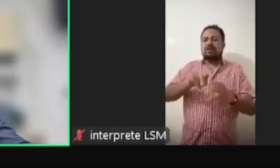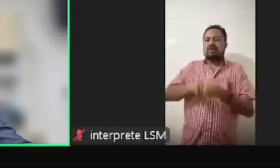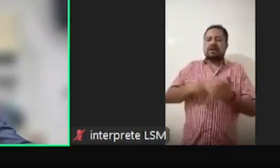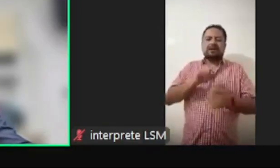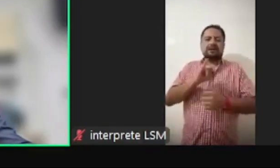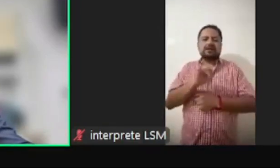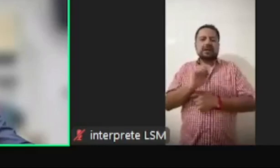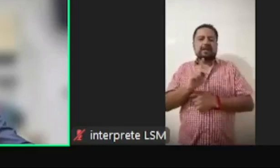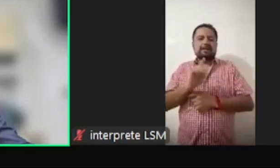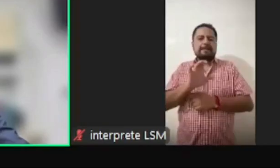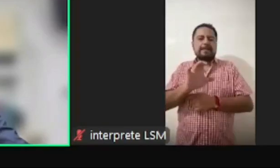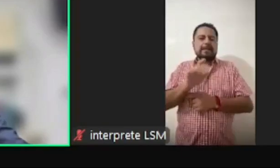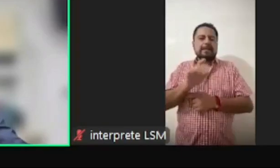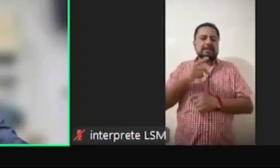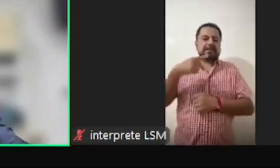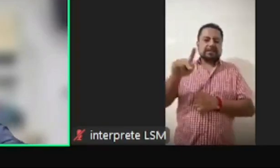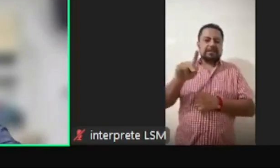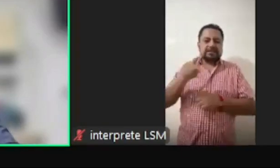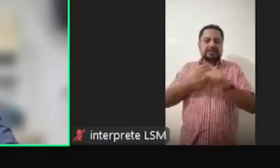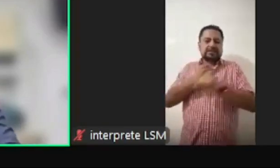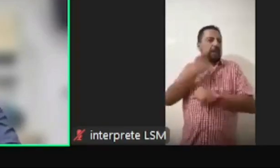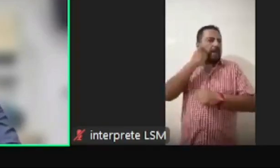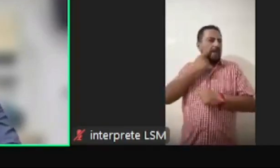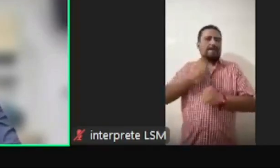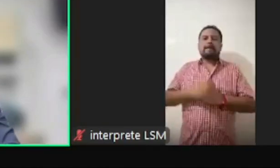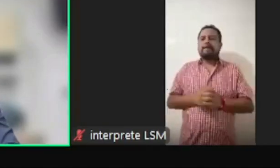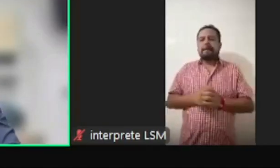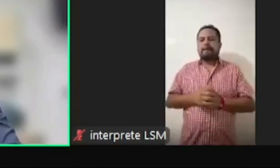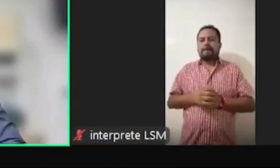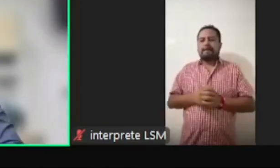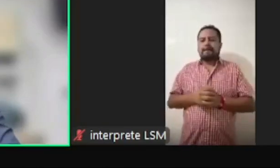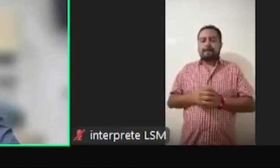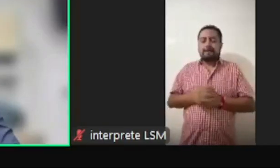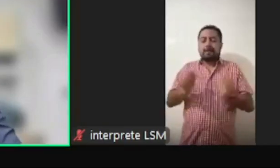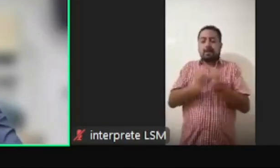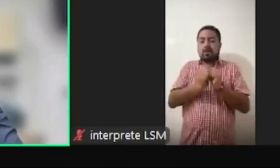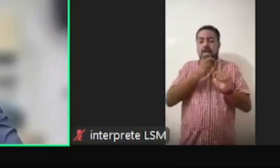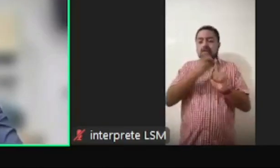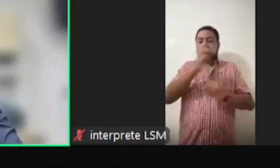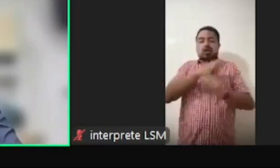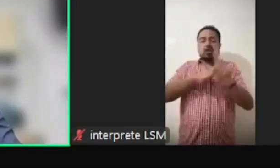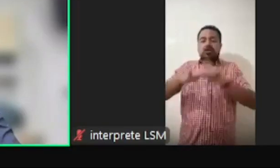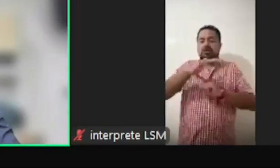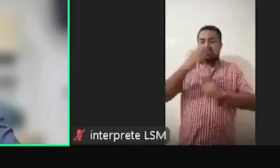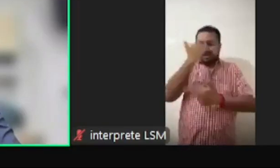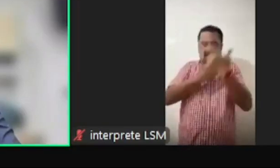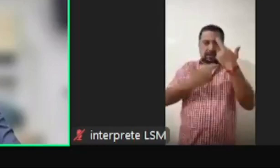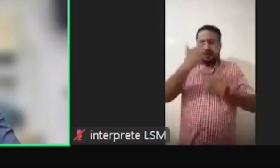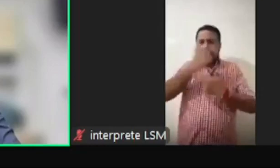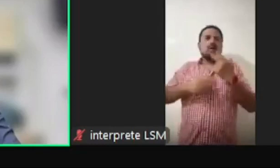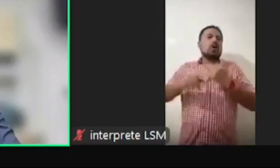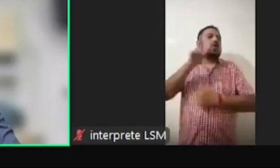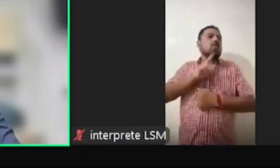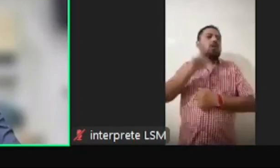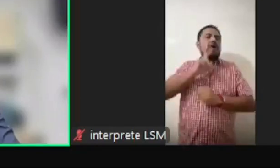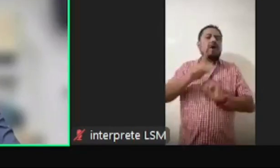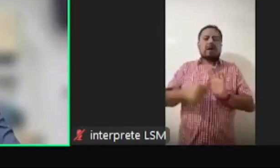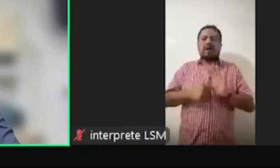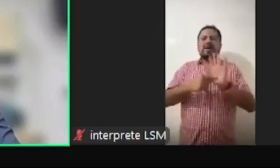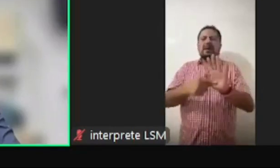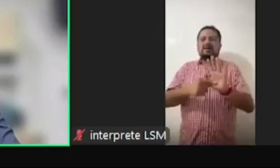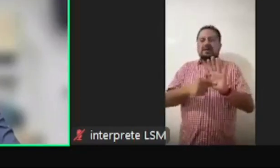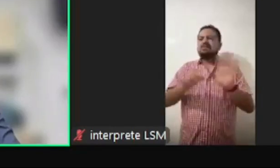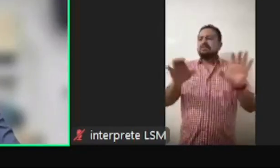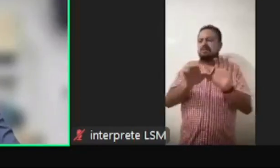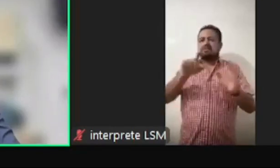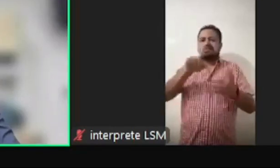Electoral y de Participación Ciudadana del Estado de Guerrero. Bajo ese contexto de la revisión integral de las pruebas ofrecidas por las partes, se acreditó la